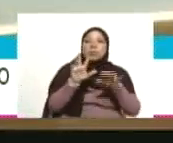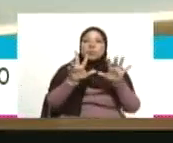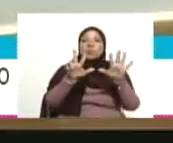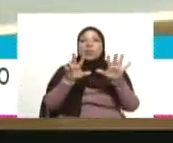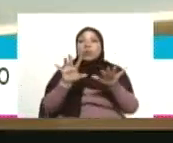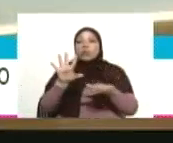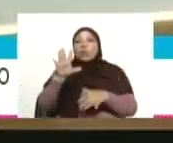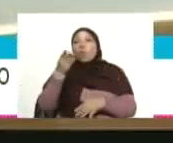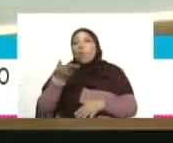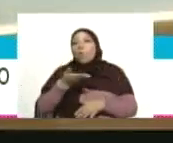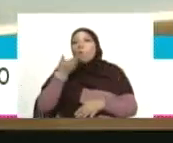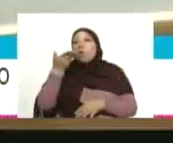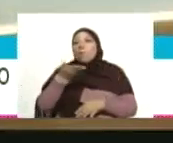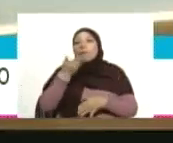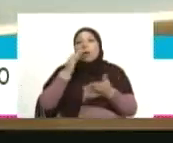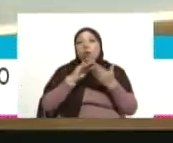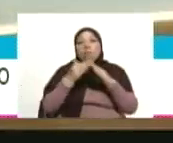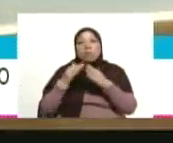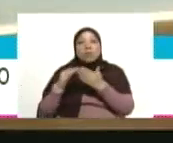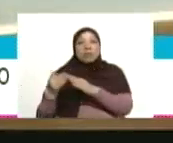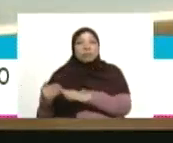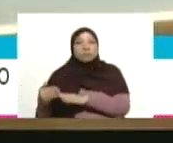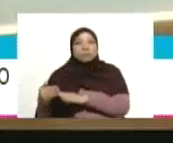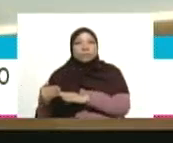587 sancochos comunitarios,